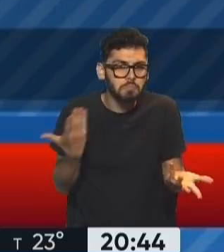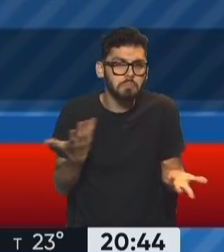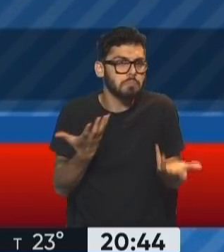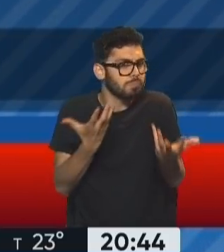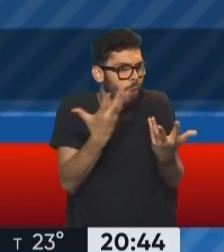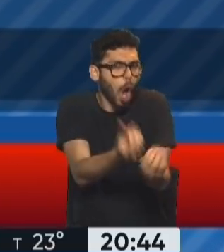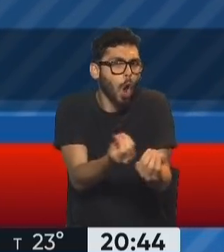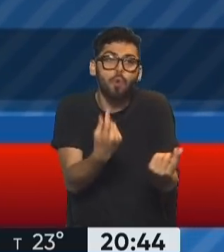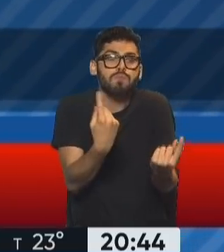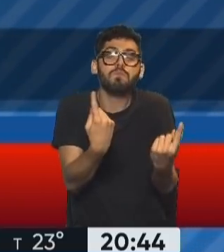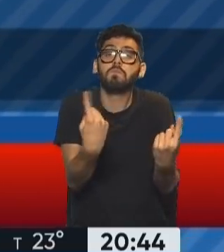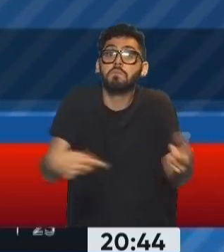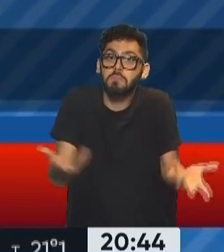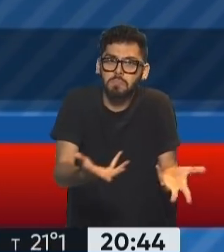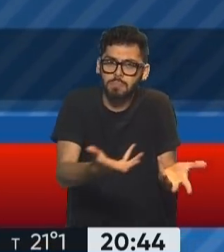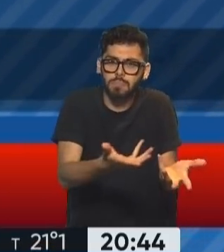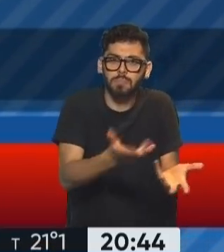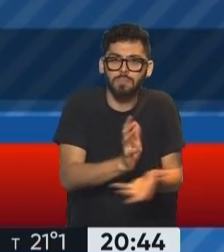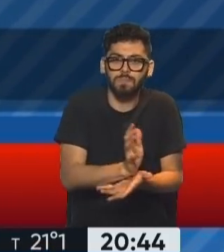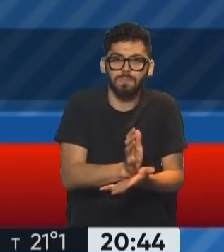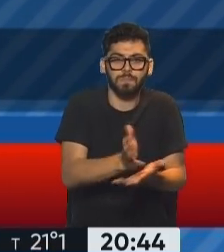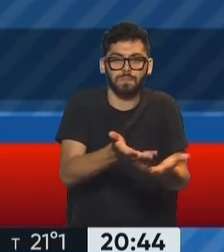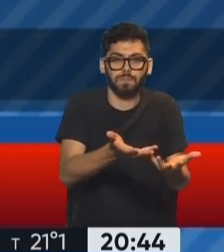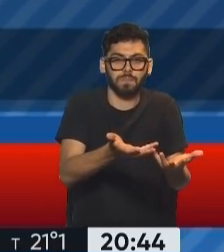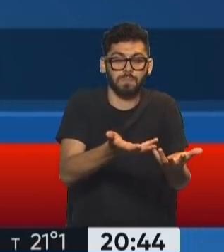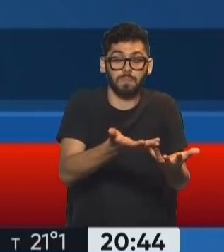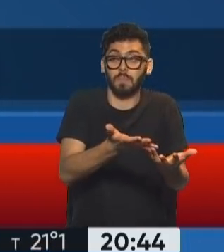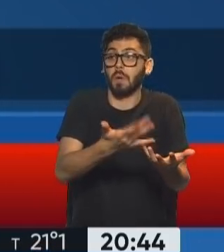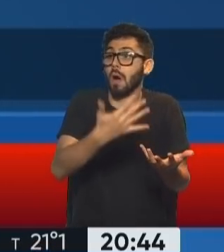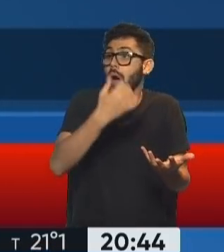para ayudarlo en lo que lleve a